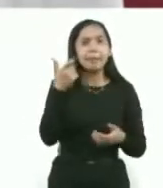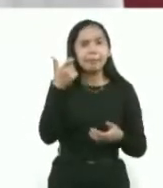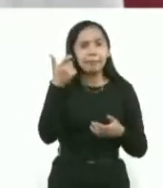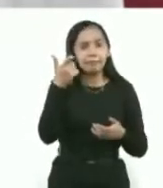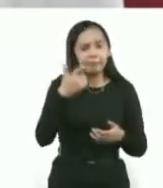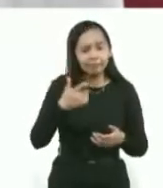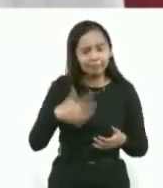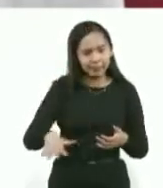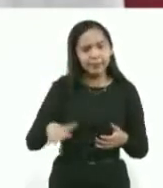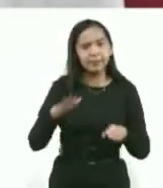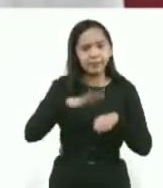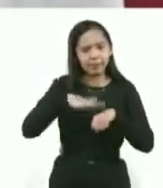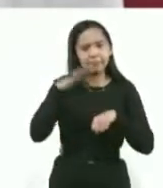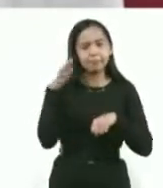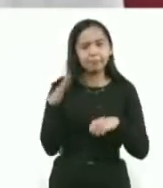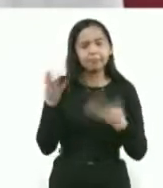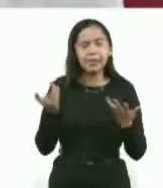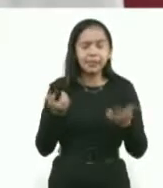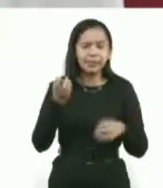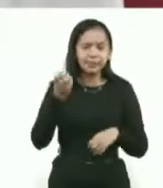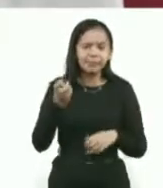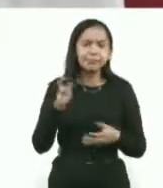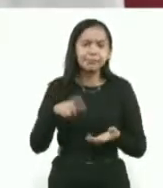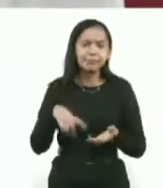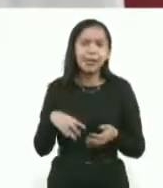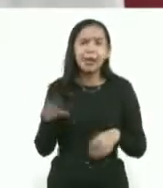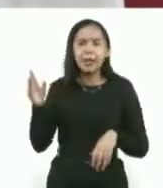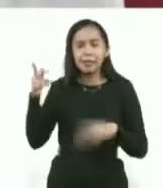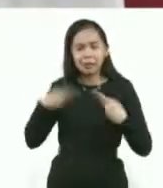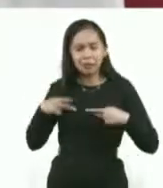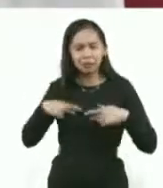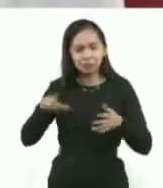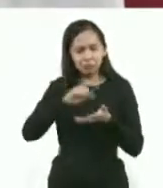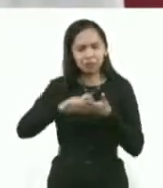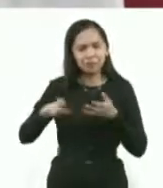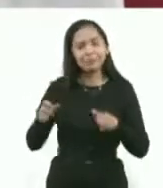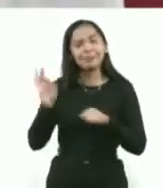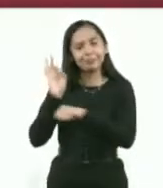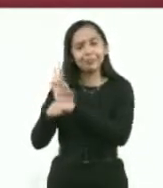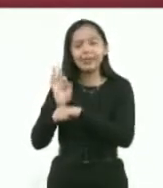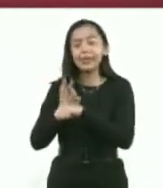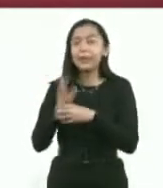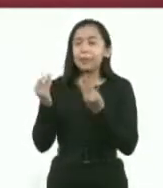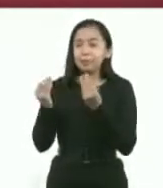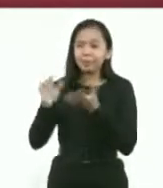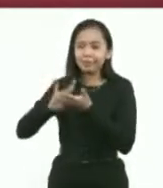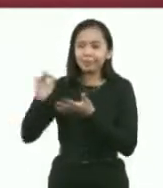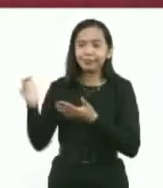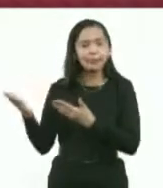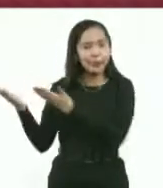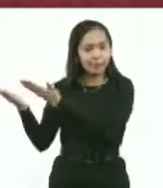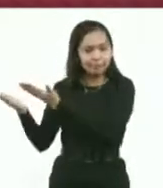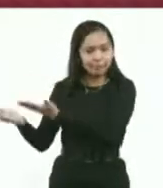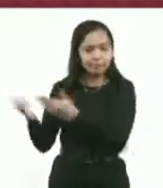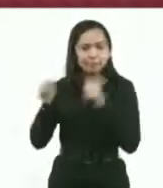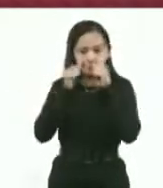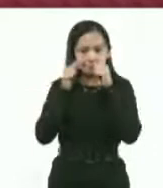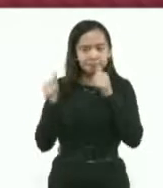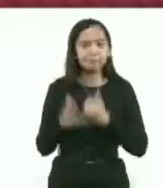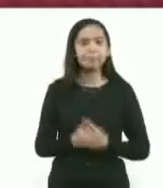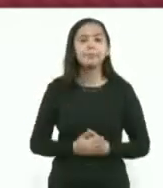el poder del consumidor, de las consumidoras. Así que muchísimas gracias, procurador, por estar con nosotros y adelante.